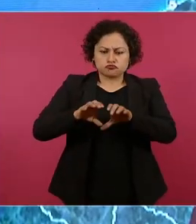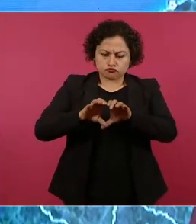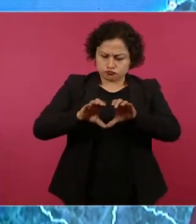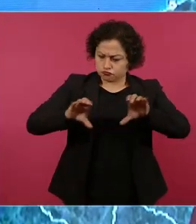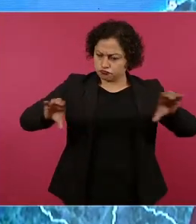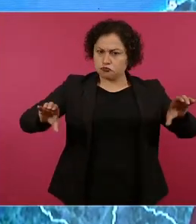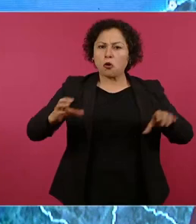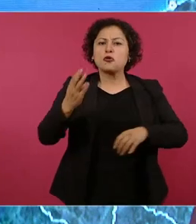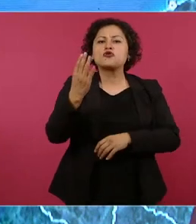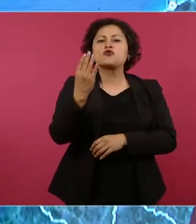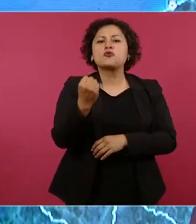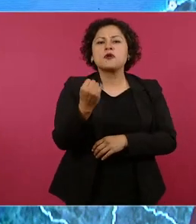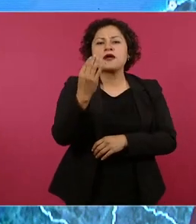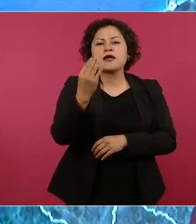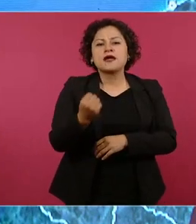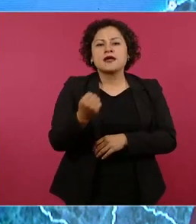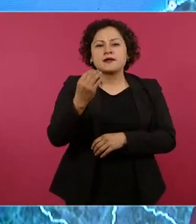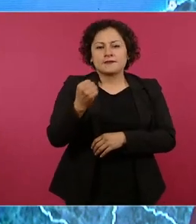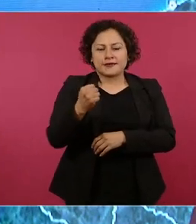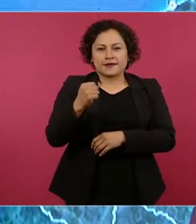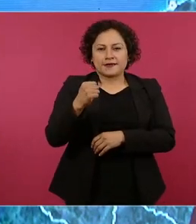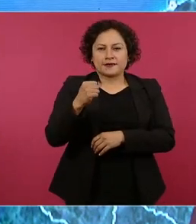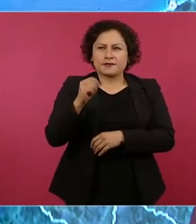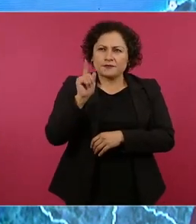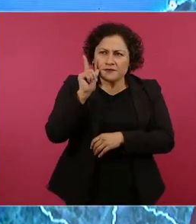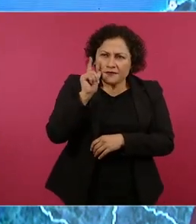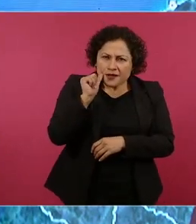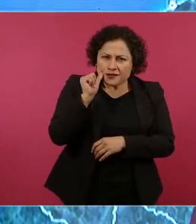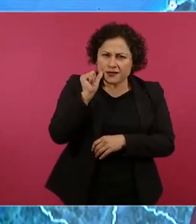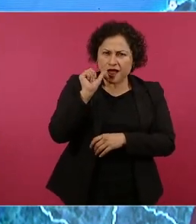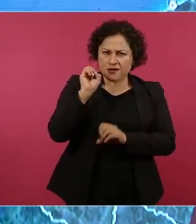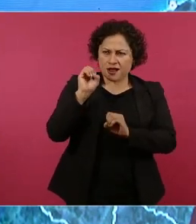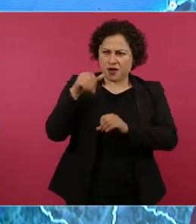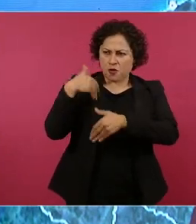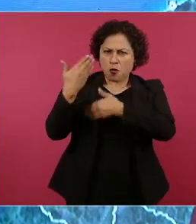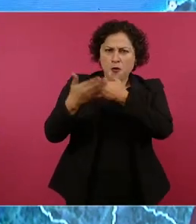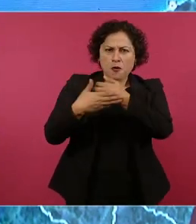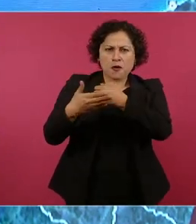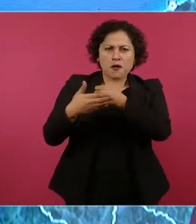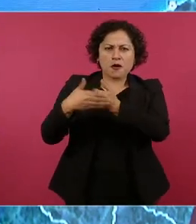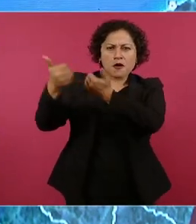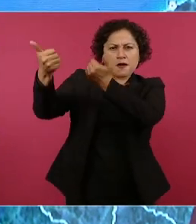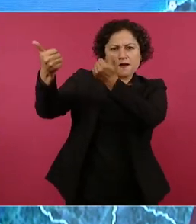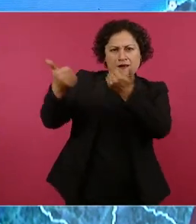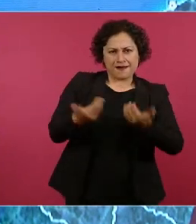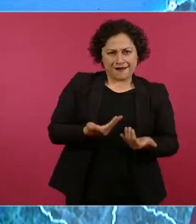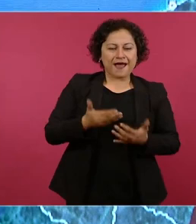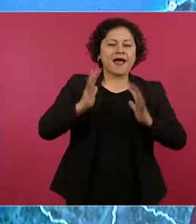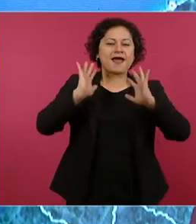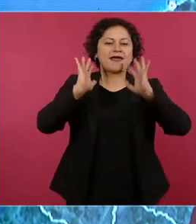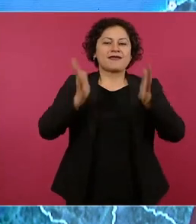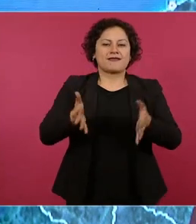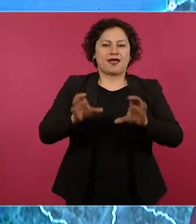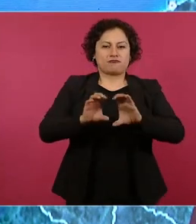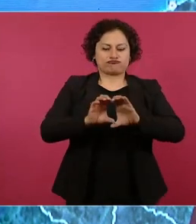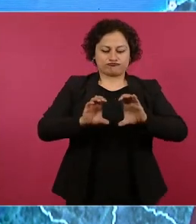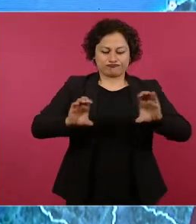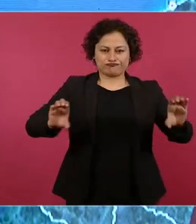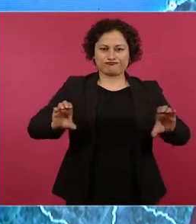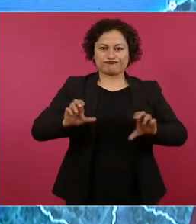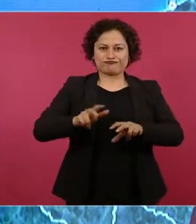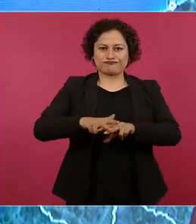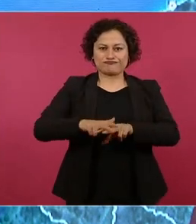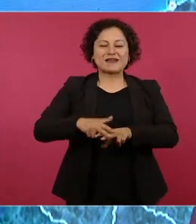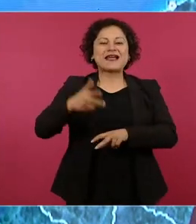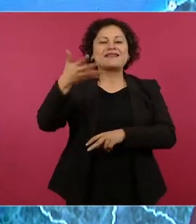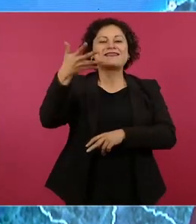mañana pasado el décimo el tren número 10 se están construyendo los